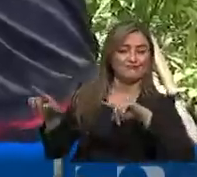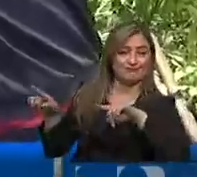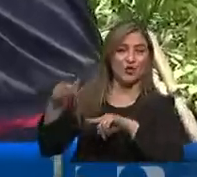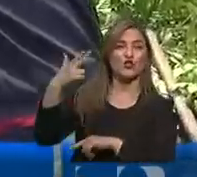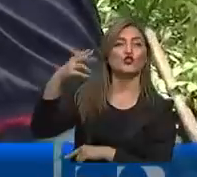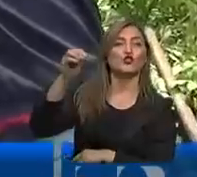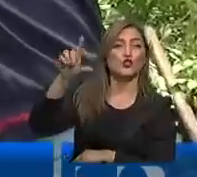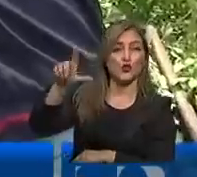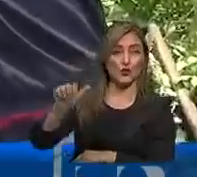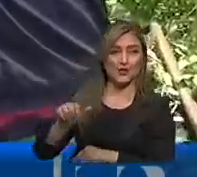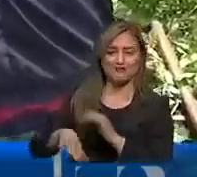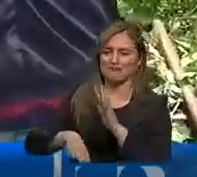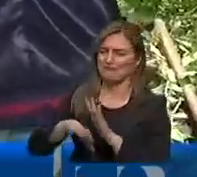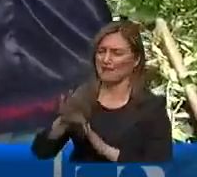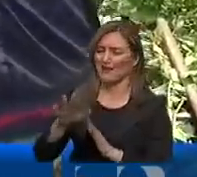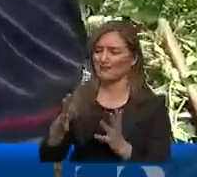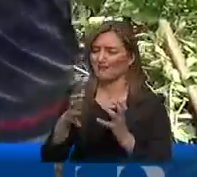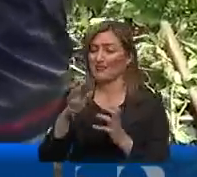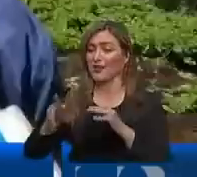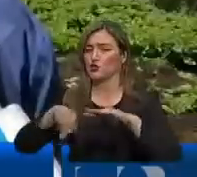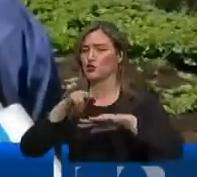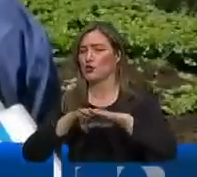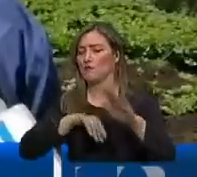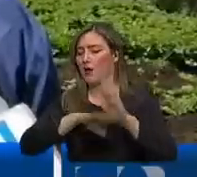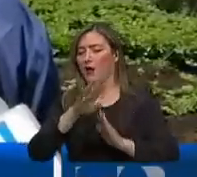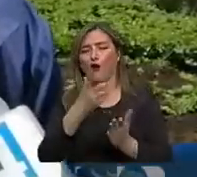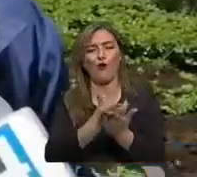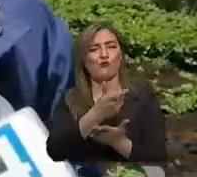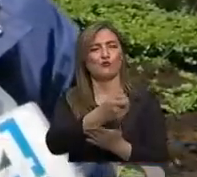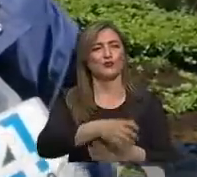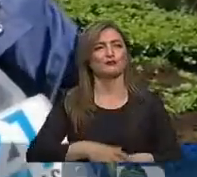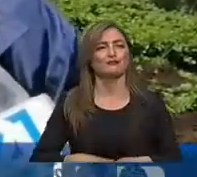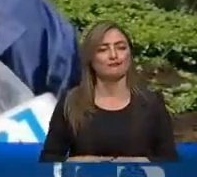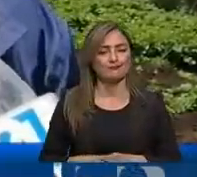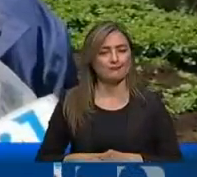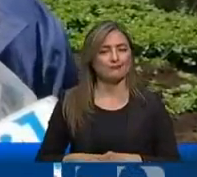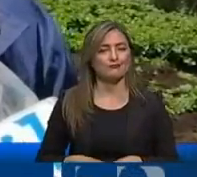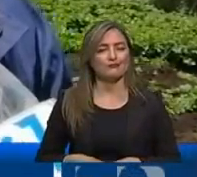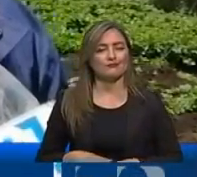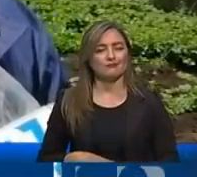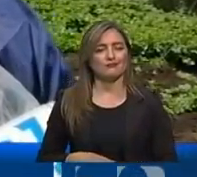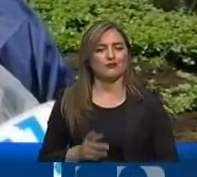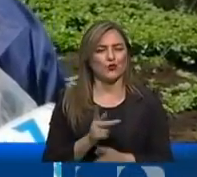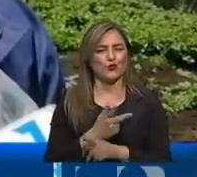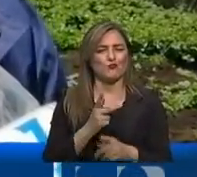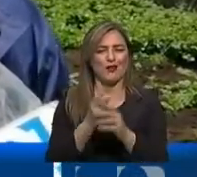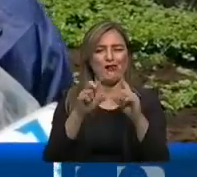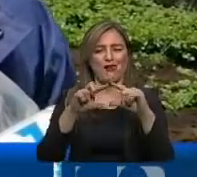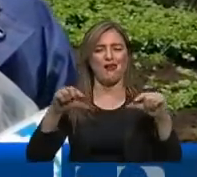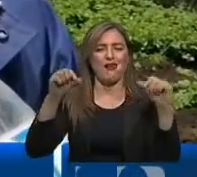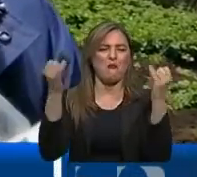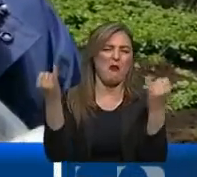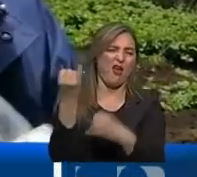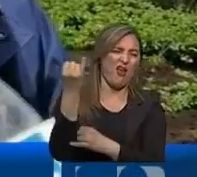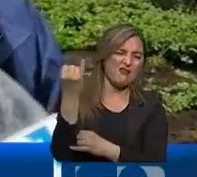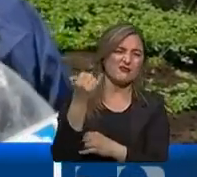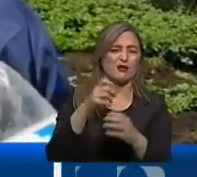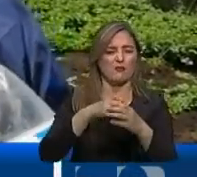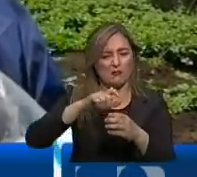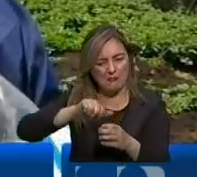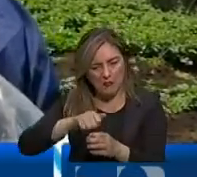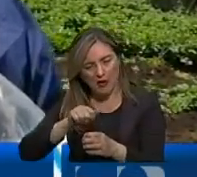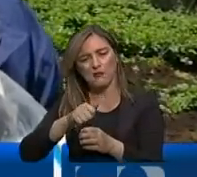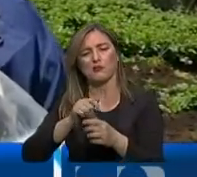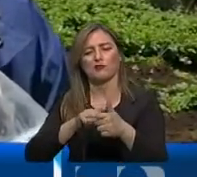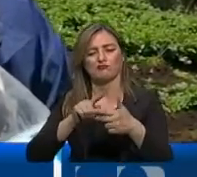superchola, que es la más apetecida a nivel nacional. En estas circunstancias producimos, por ejemplo, hortalizas, papas, entre otros productos, como